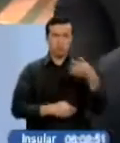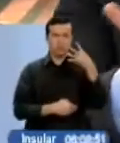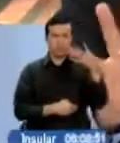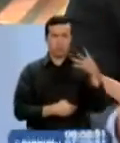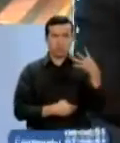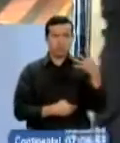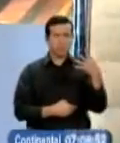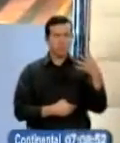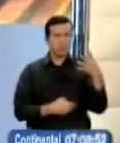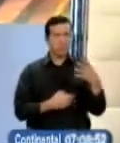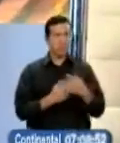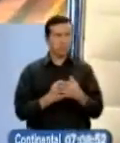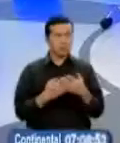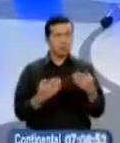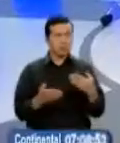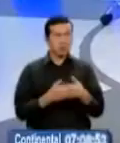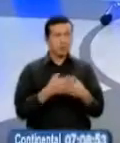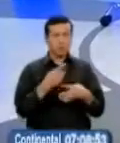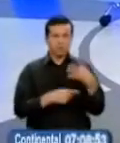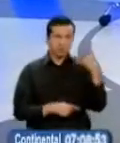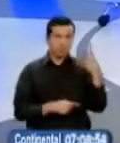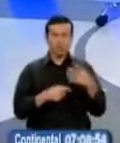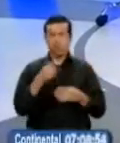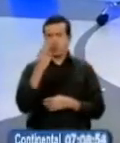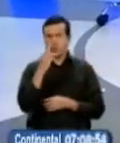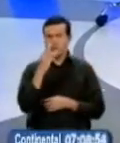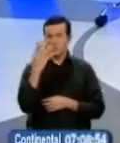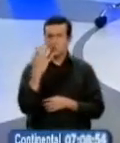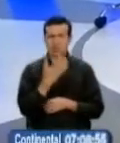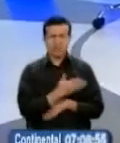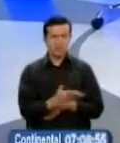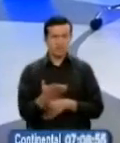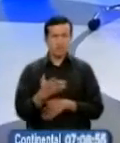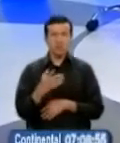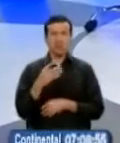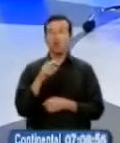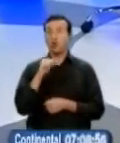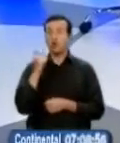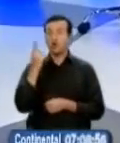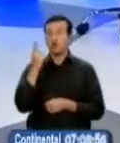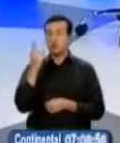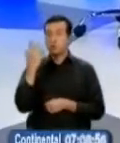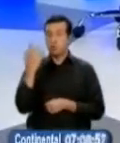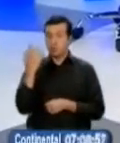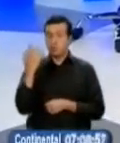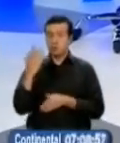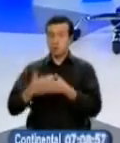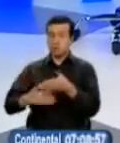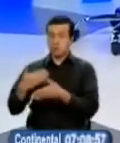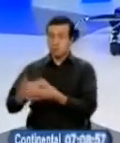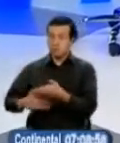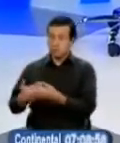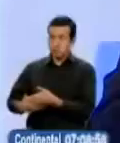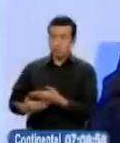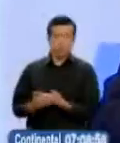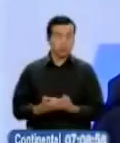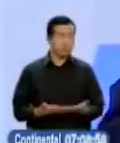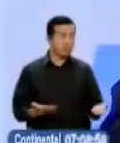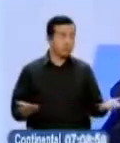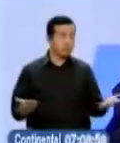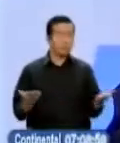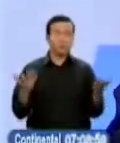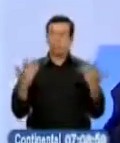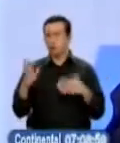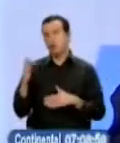problemas del Ecuador páginas reducidos en 4 páginas, otro en 6, otros en 15. Y otro de 115 páginas. Y otro también de 115 páginas. Sí. Entonces, pero por lo menos